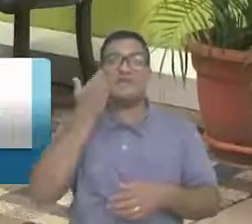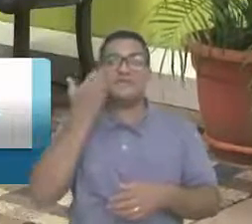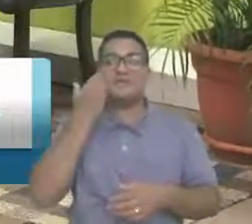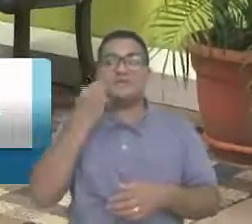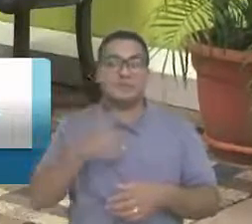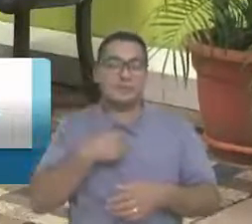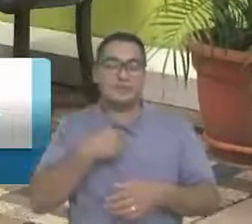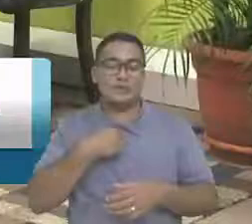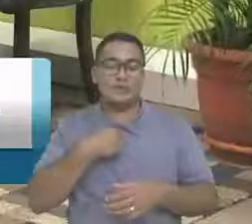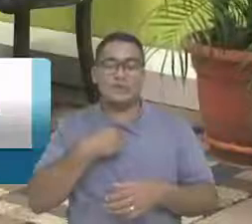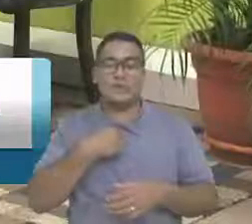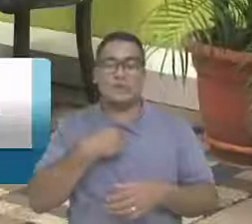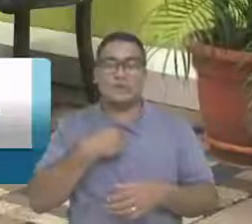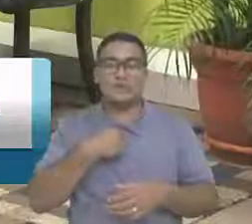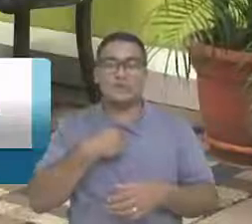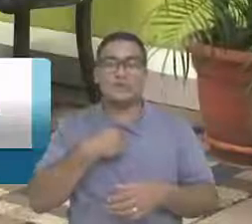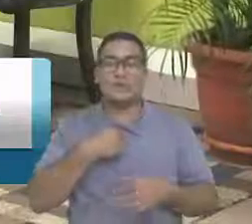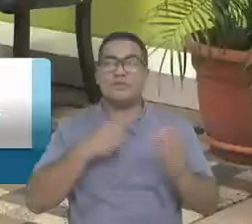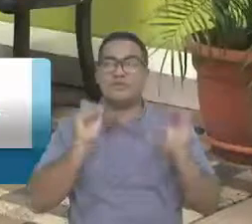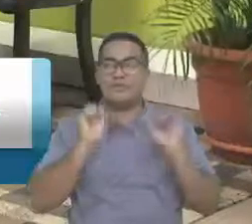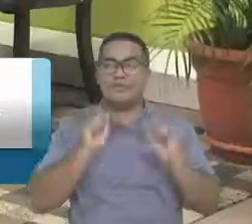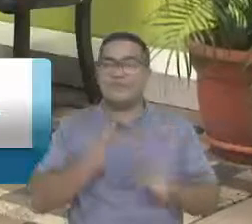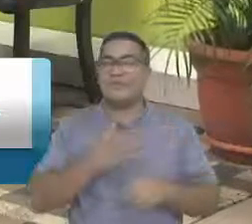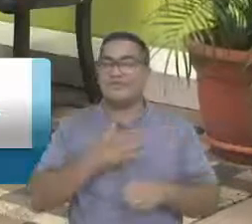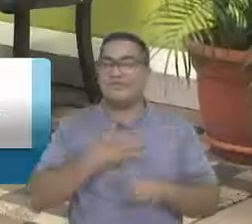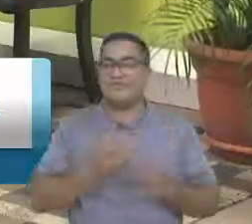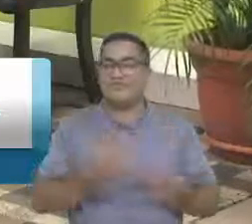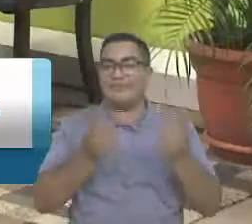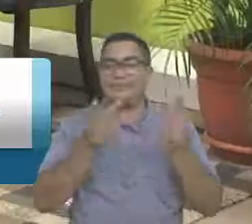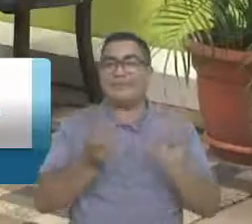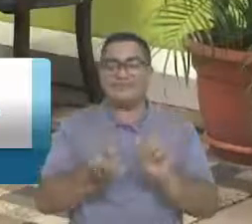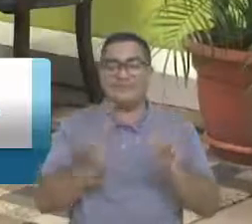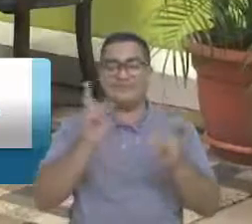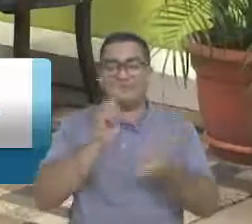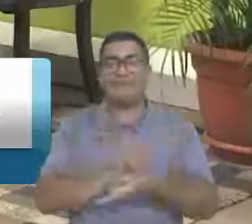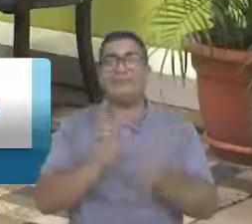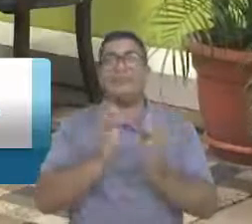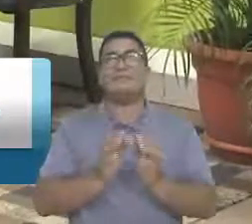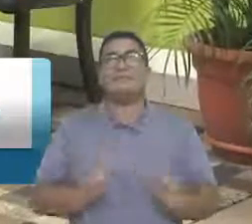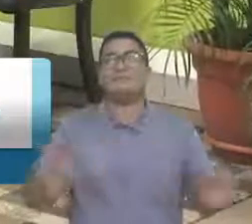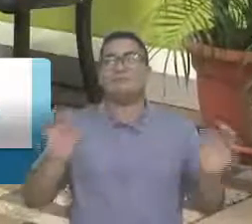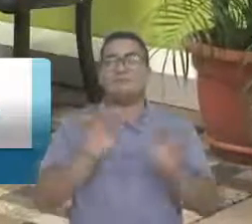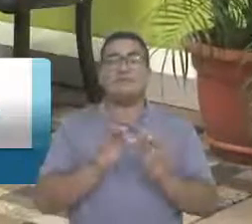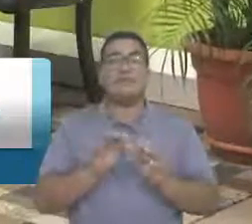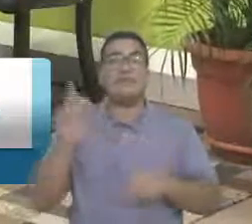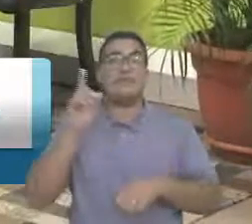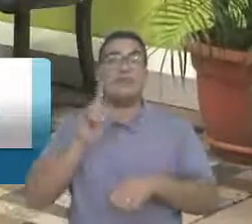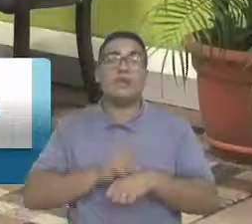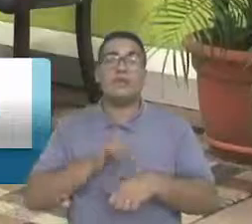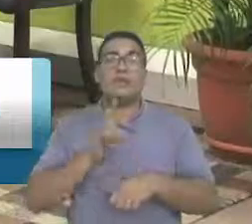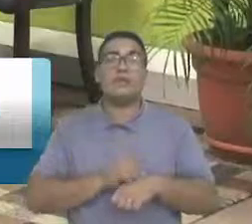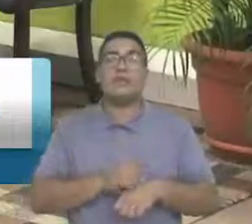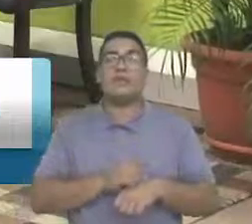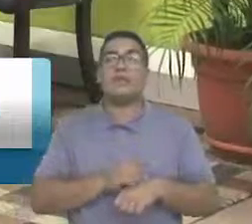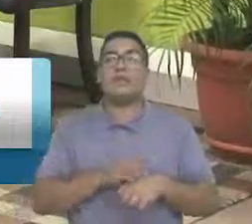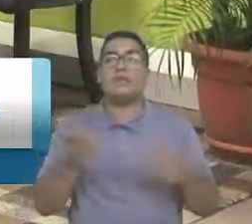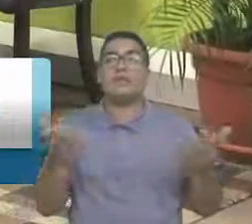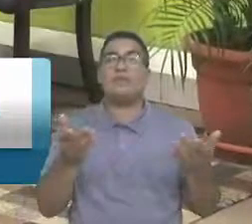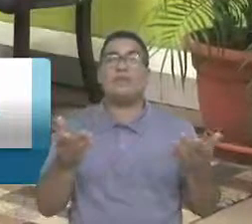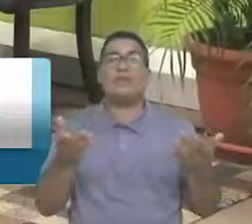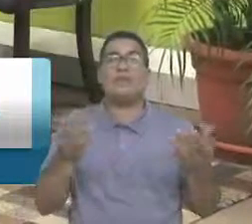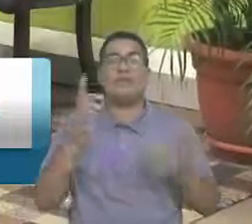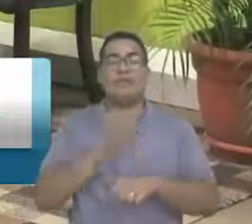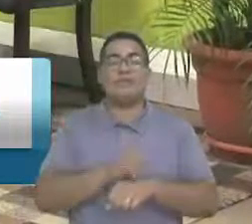que yo mismo haga mis modificaciones del estilo de vida. Obviamente, nosotros los médicos, como brindadores de